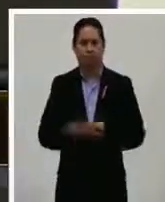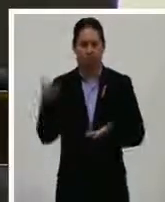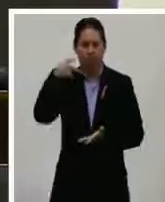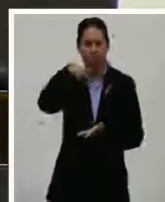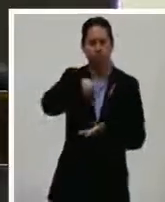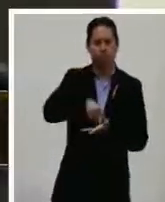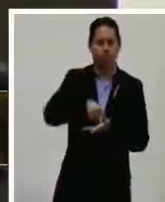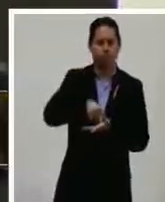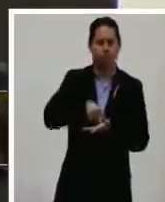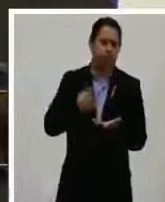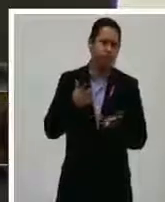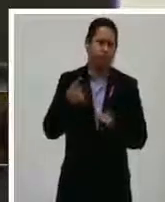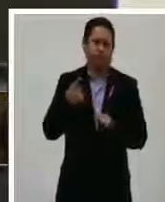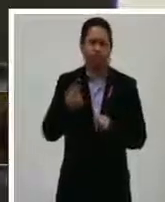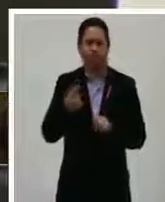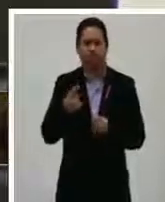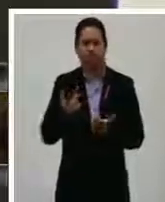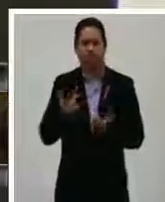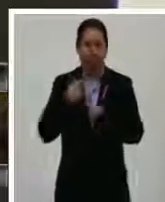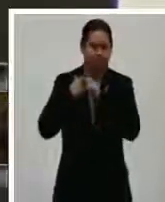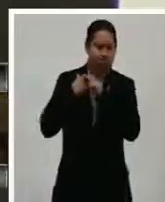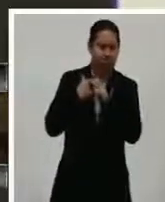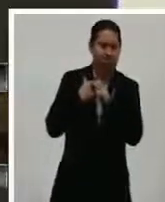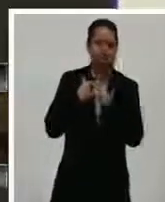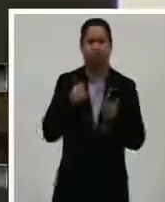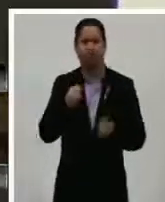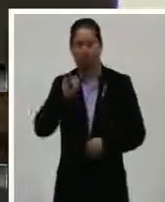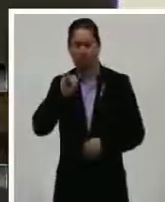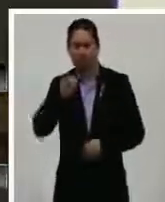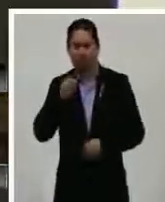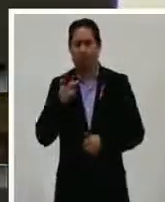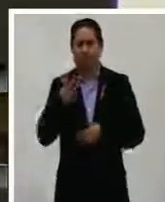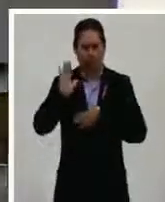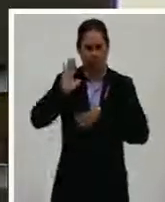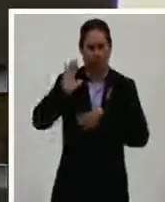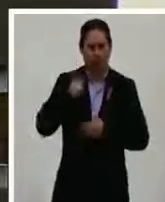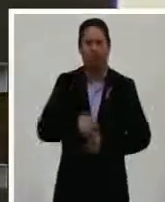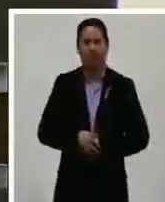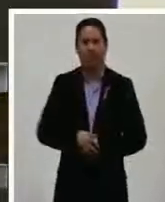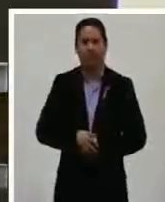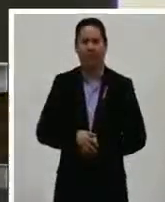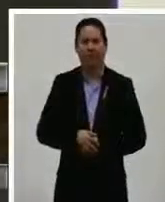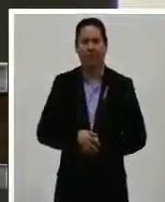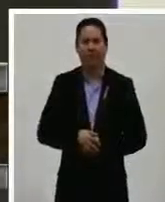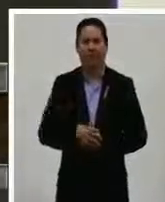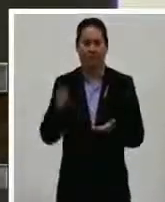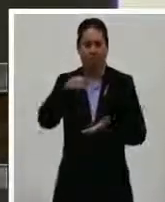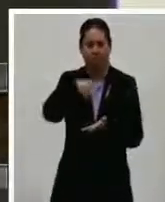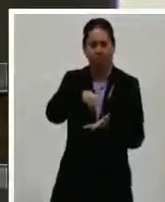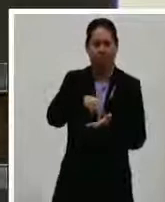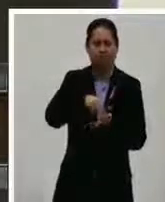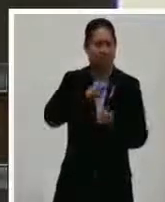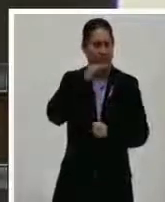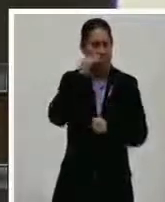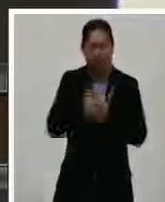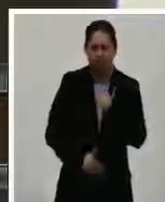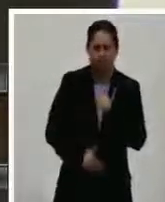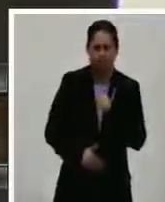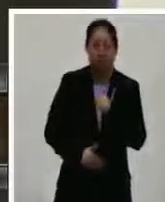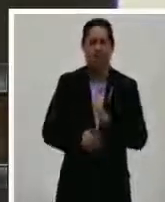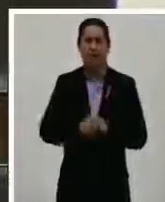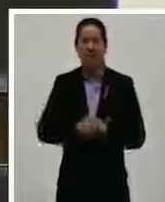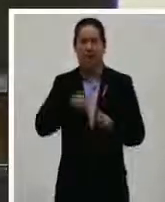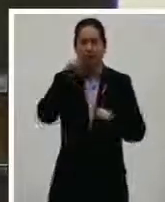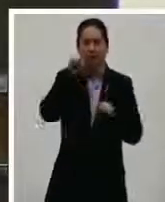perdón durante muchos años de lucha desde la oposición se estableció el compromiso que al llegar al gobierno se terminaría con el fuero